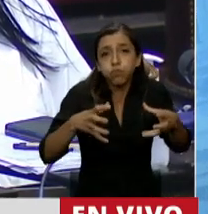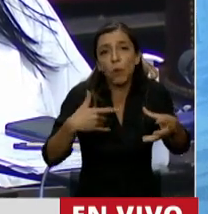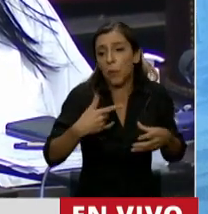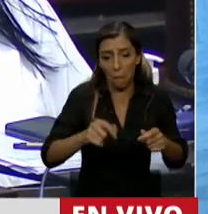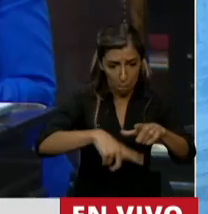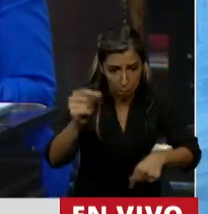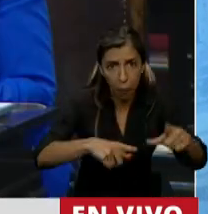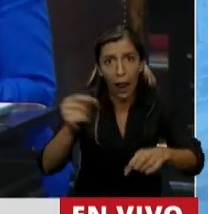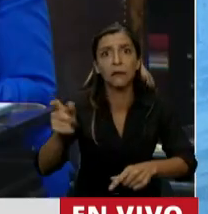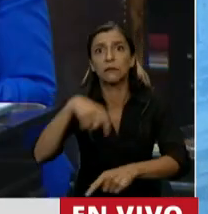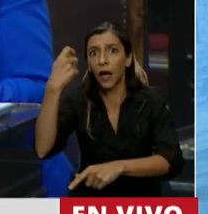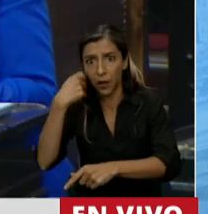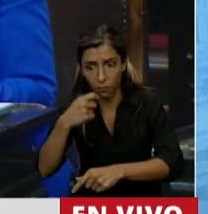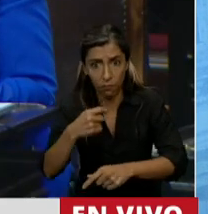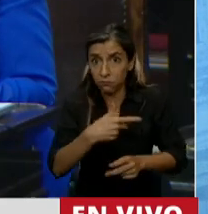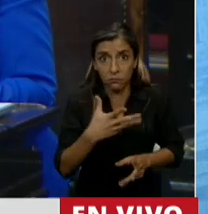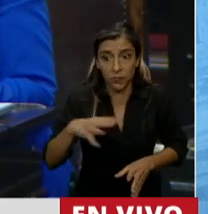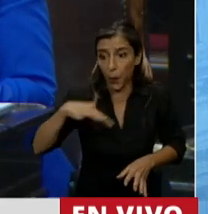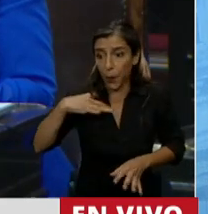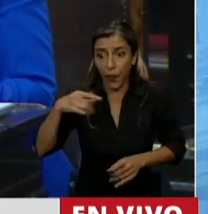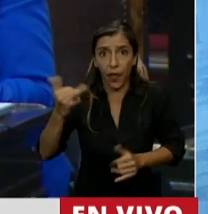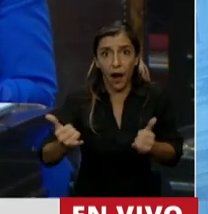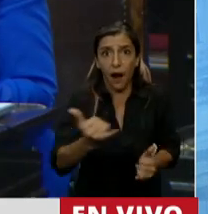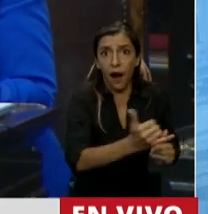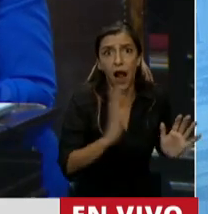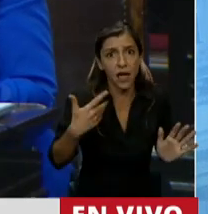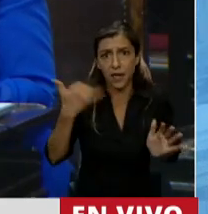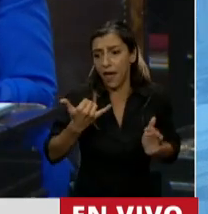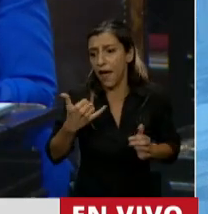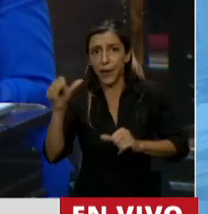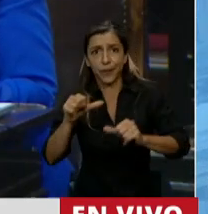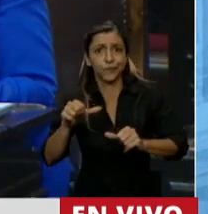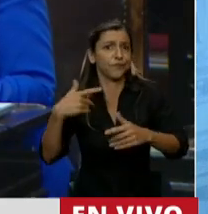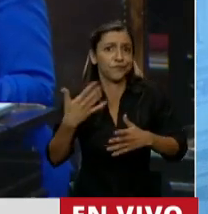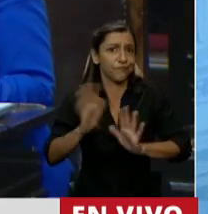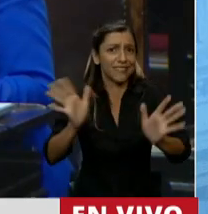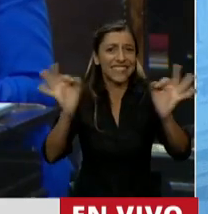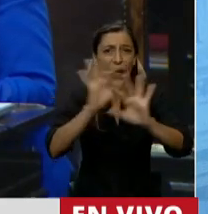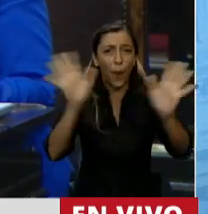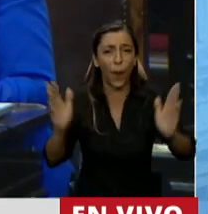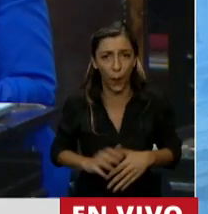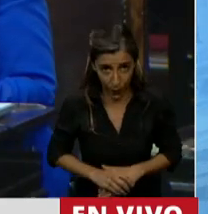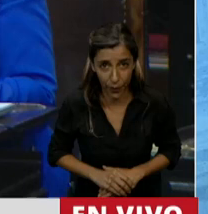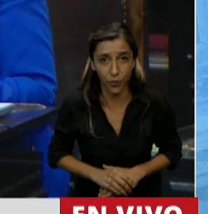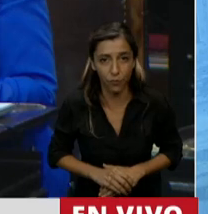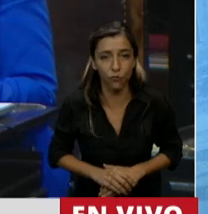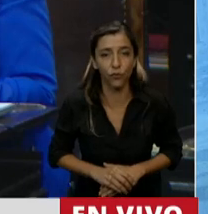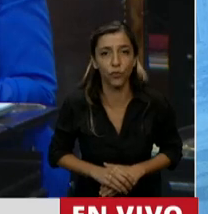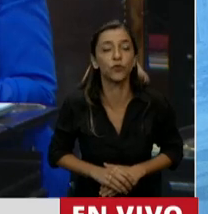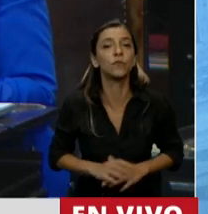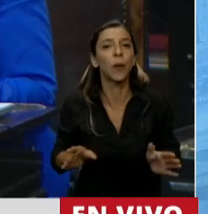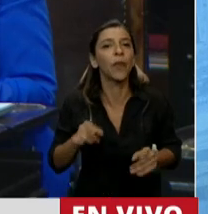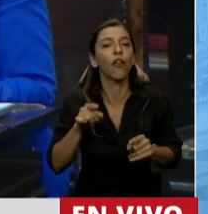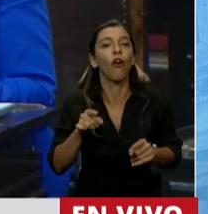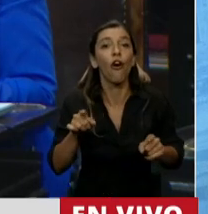en los animales, en todos lados a través, ¿no es cierto?, de la biología, de la física, de la química, que nos ha podido hacer comprender todo esto, no